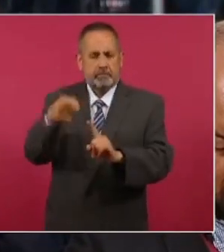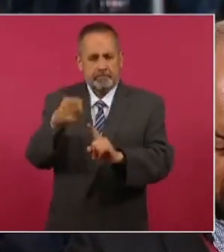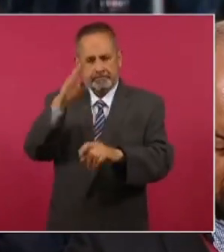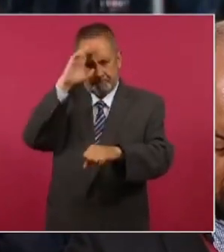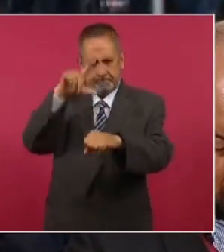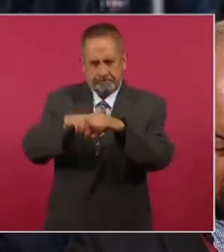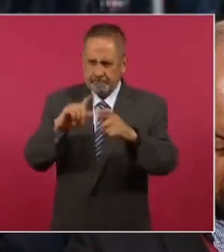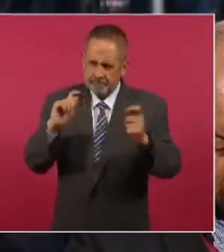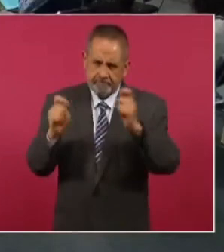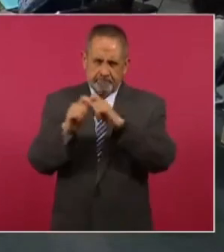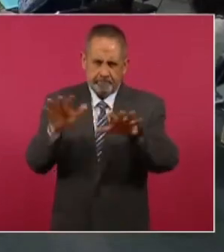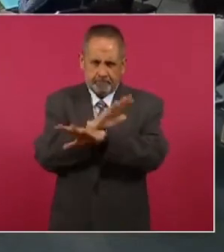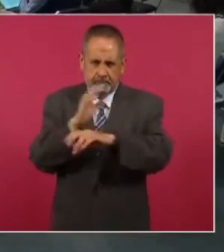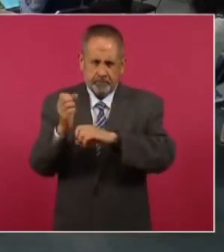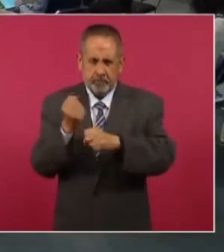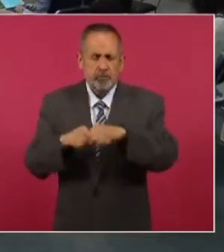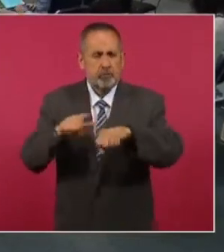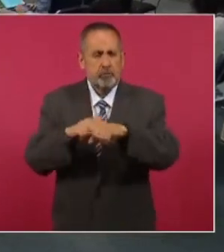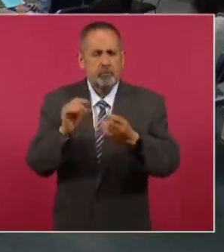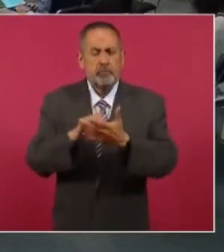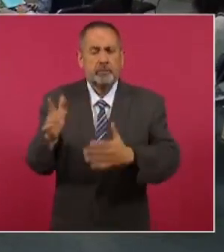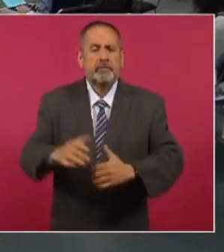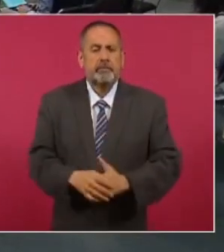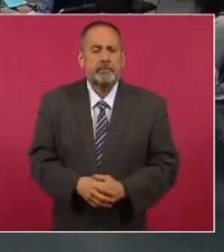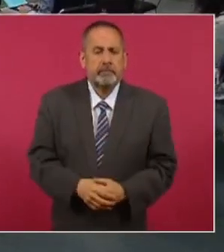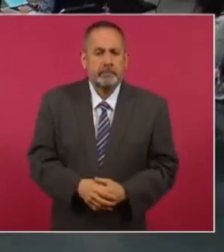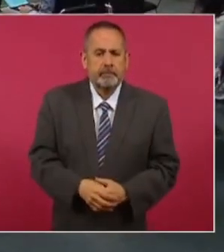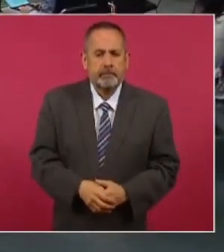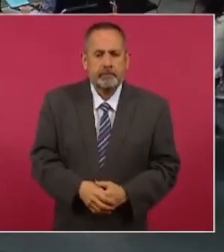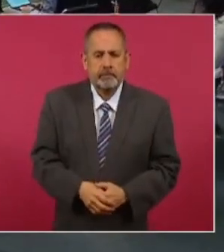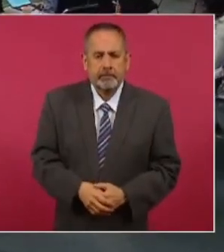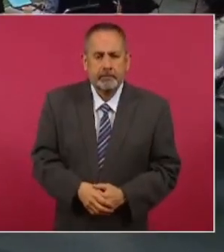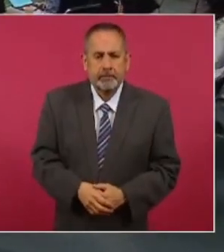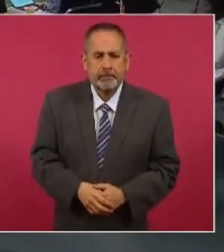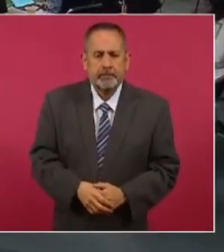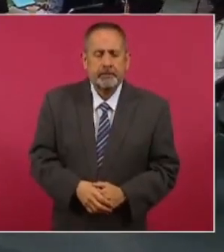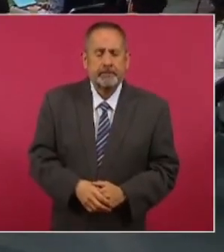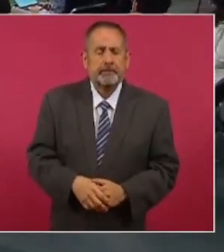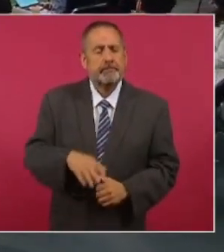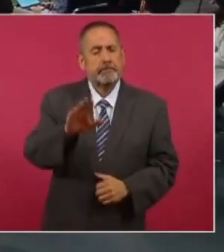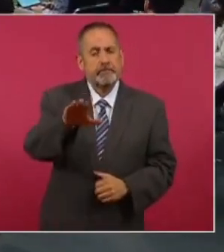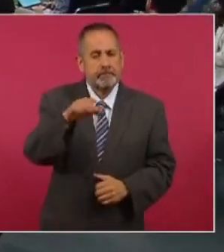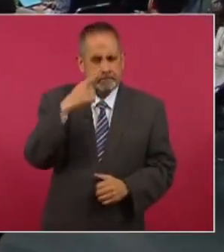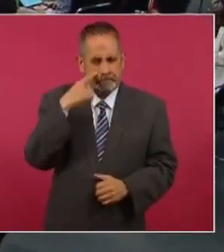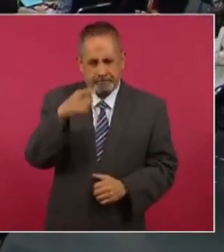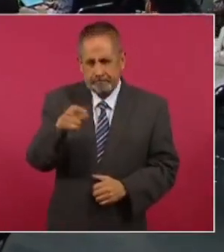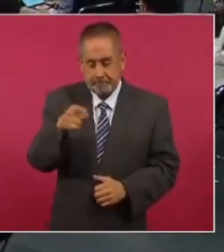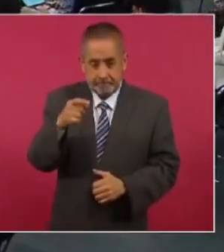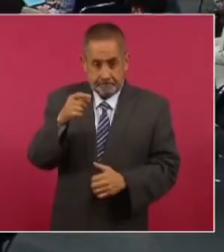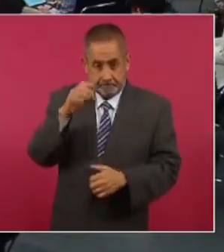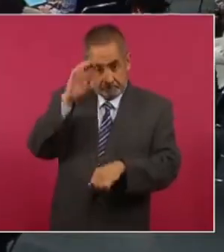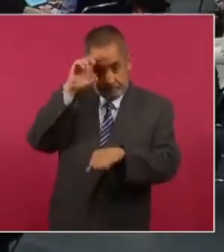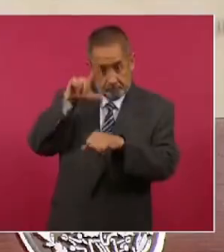cultural de cambio social gracias mira se está invirtiendo en cultura como nunca